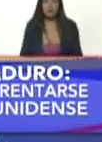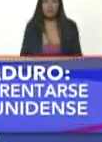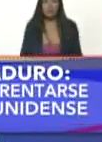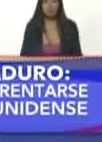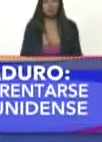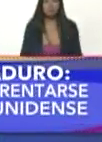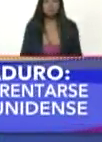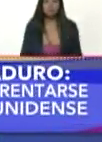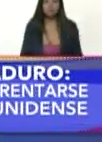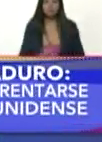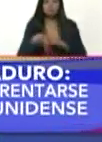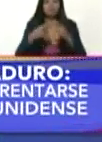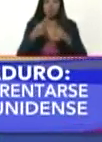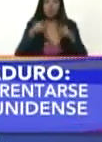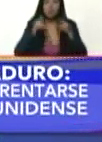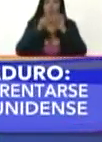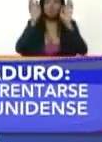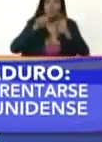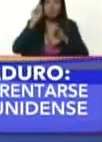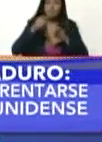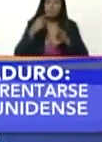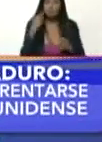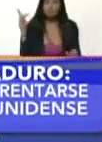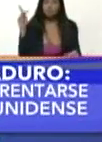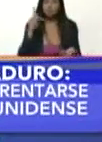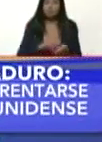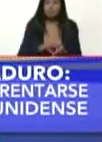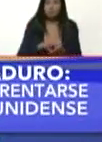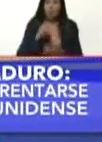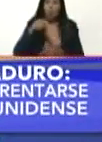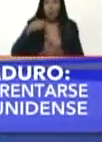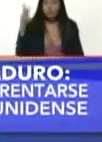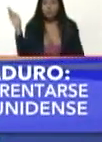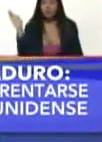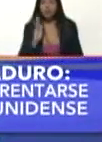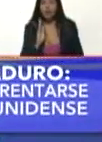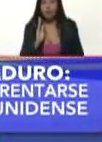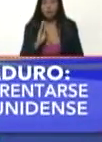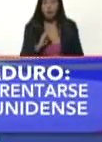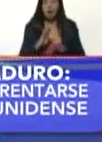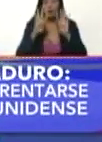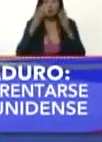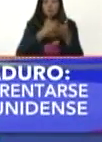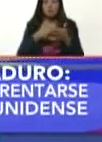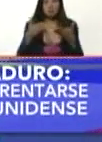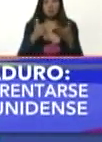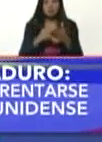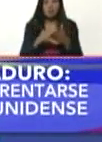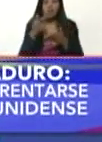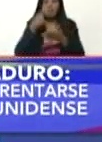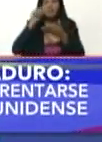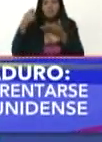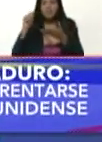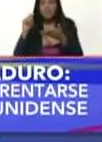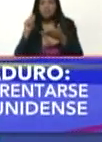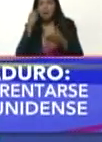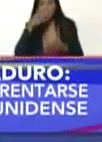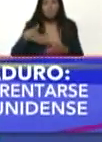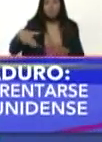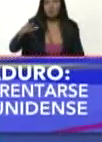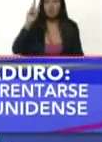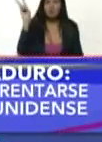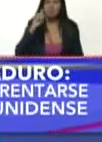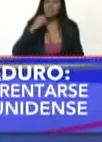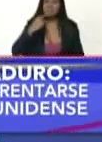Hoy estamos llegando, hoy llegamos a 9 millones de firmas del pueblo de